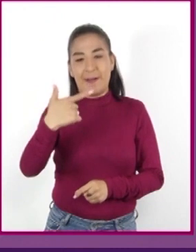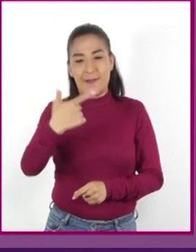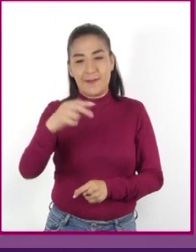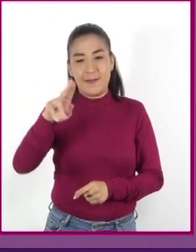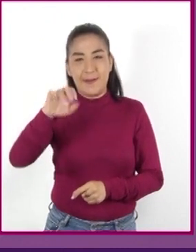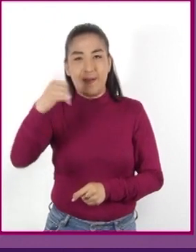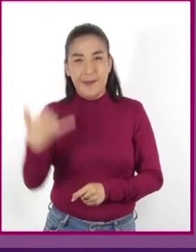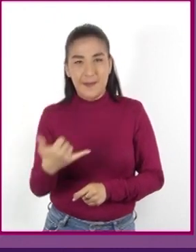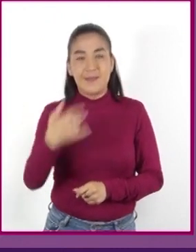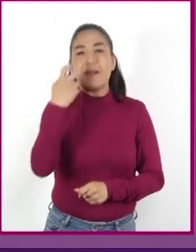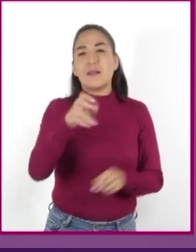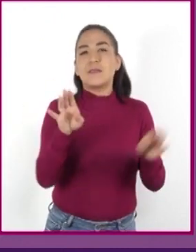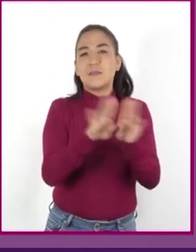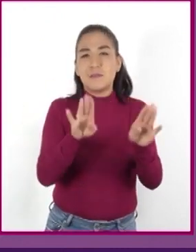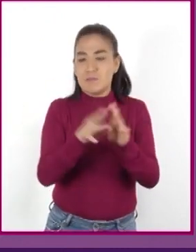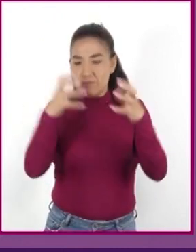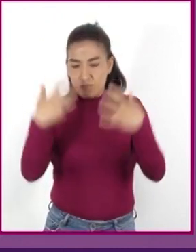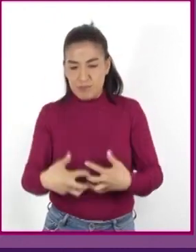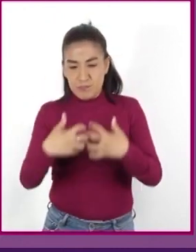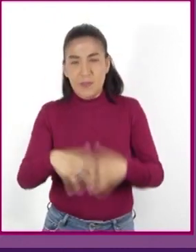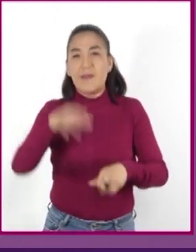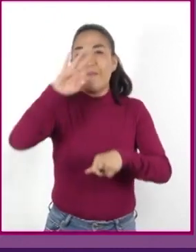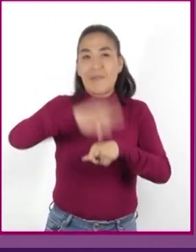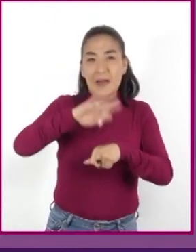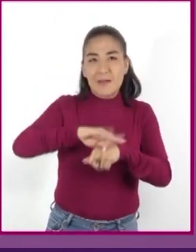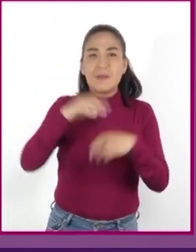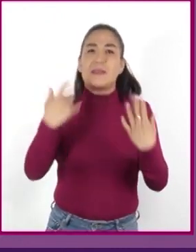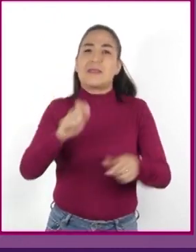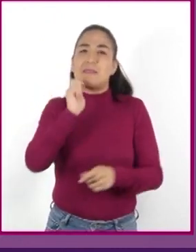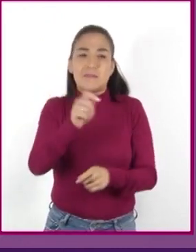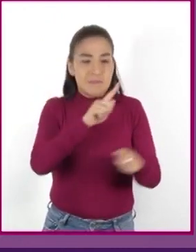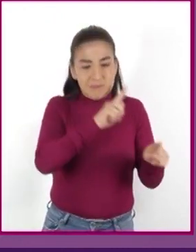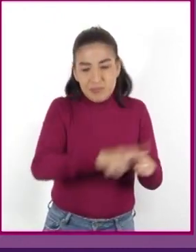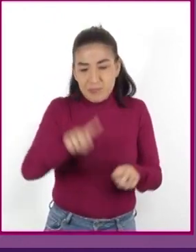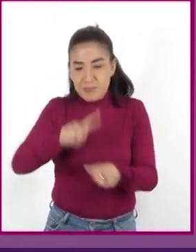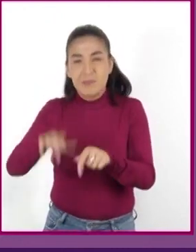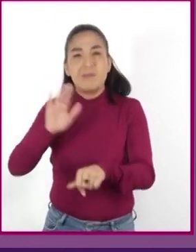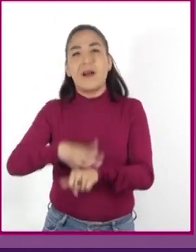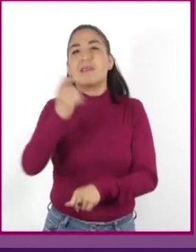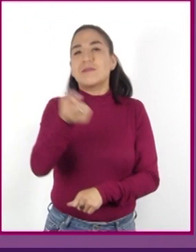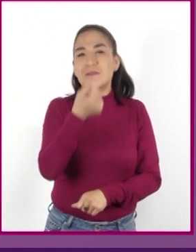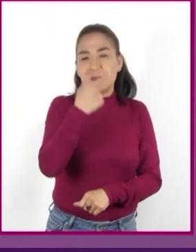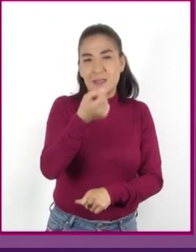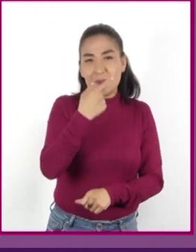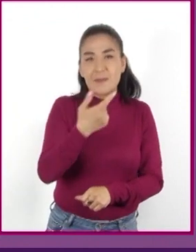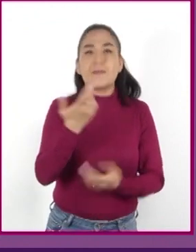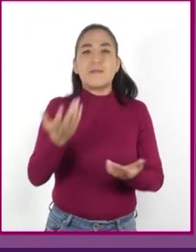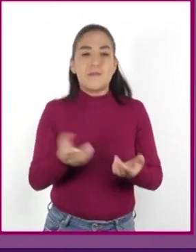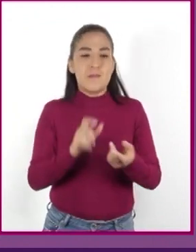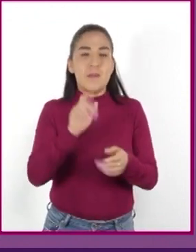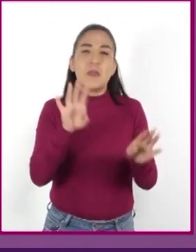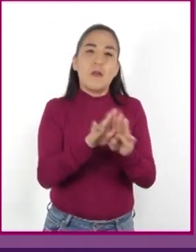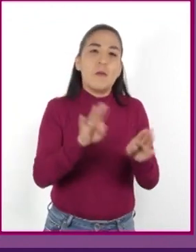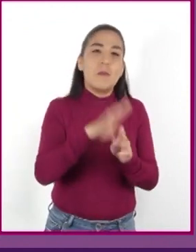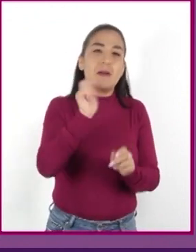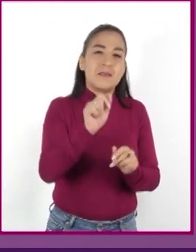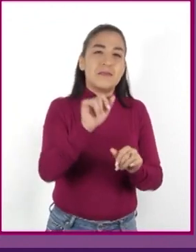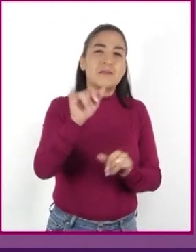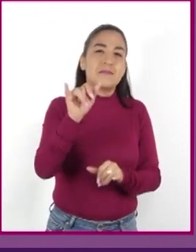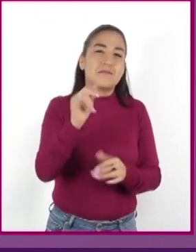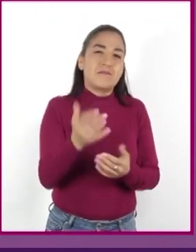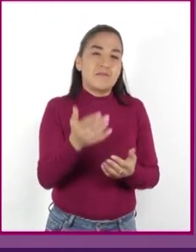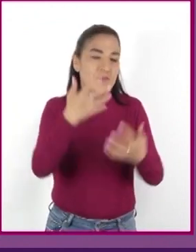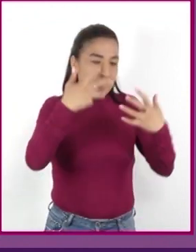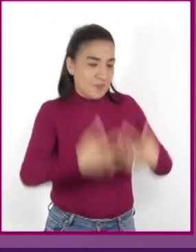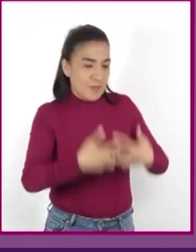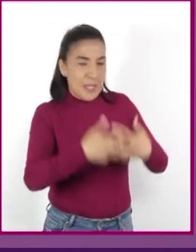farmacéutica ha generado un número significativo de medicamentos algunos semisintéticos, o sea, a partir